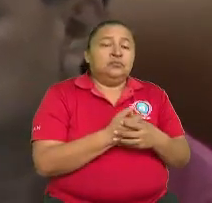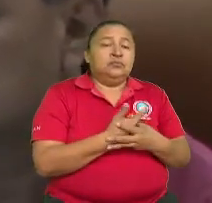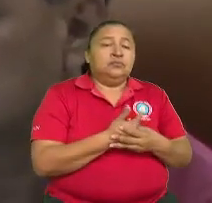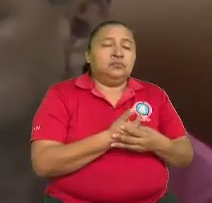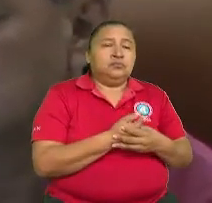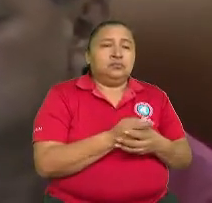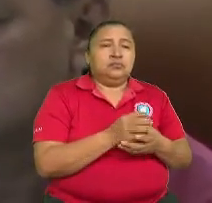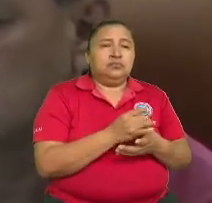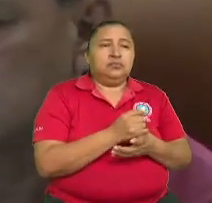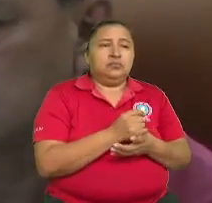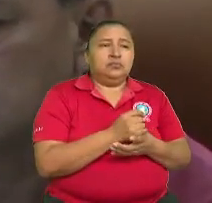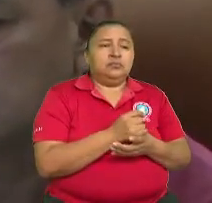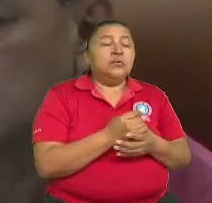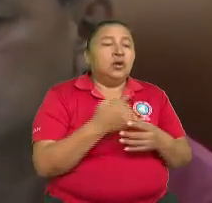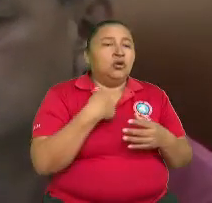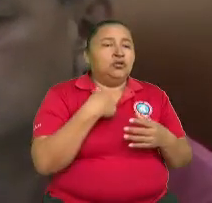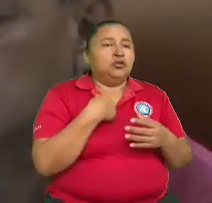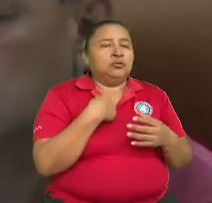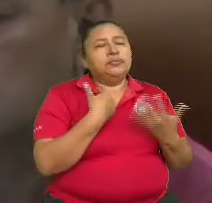abordar este tema